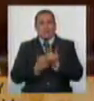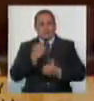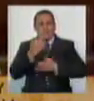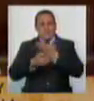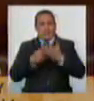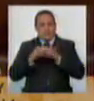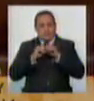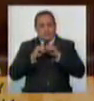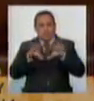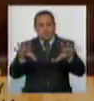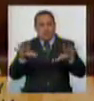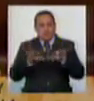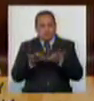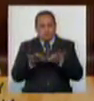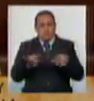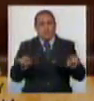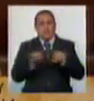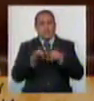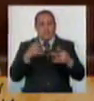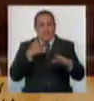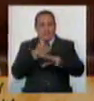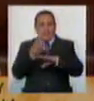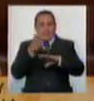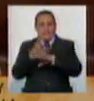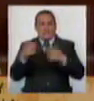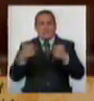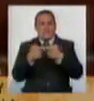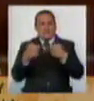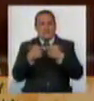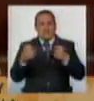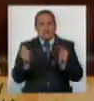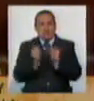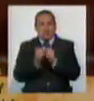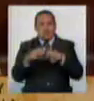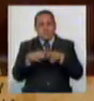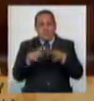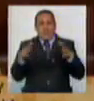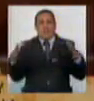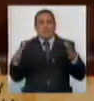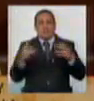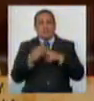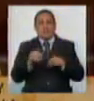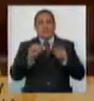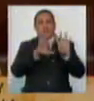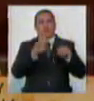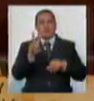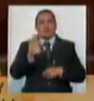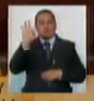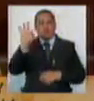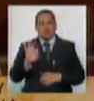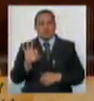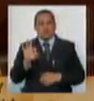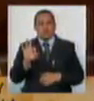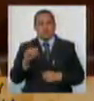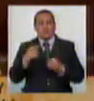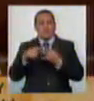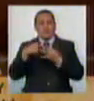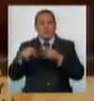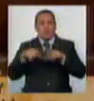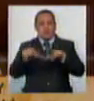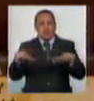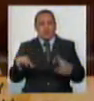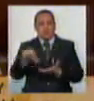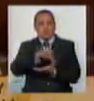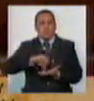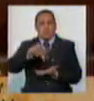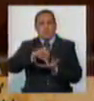masiva de datos y acceder a Internet a través de la banda ancha en el 92% de las capitales de